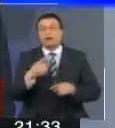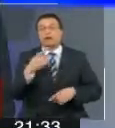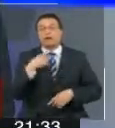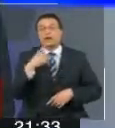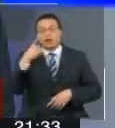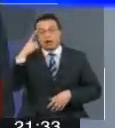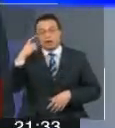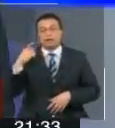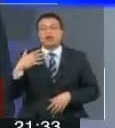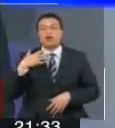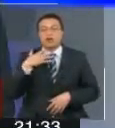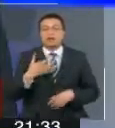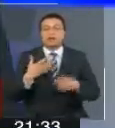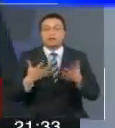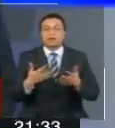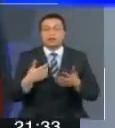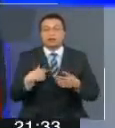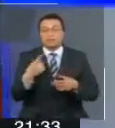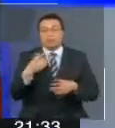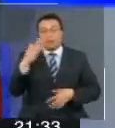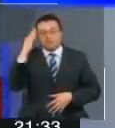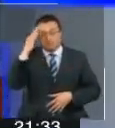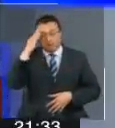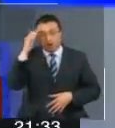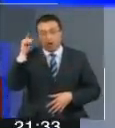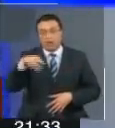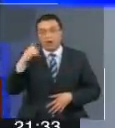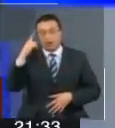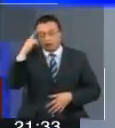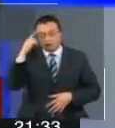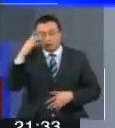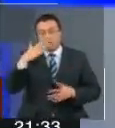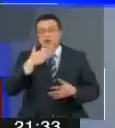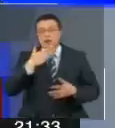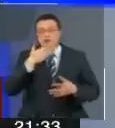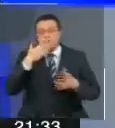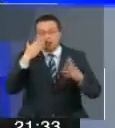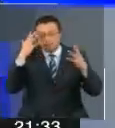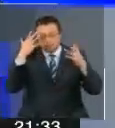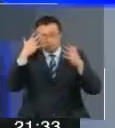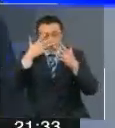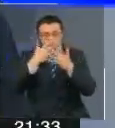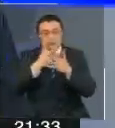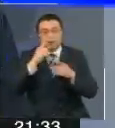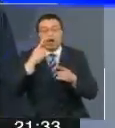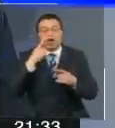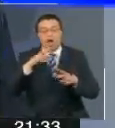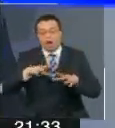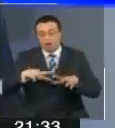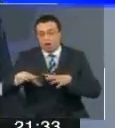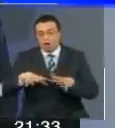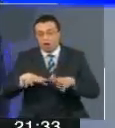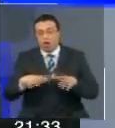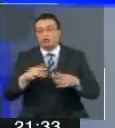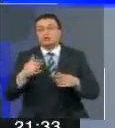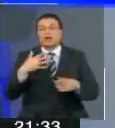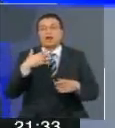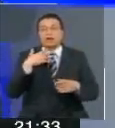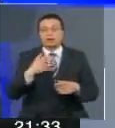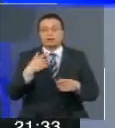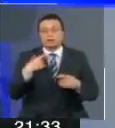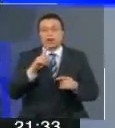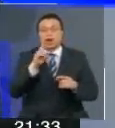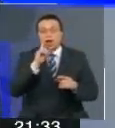Creo que nuestra memoria se cubre de nieve, pero hay hechos, vivencias que